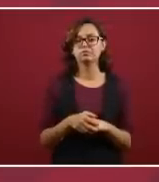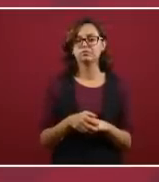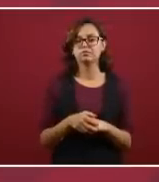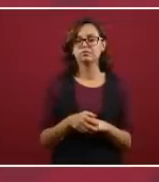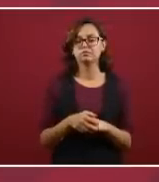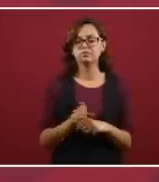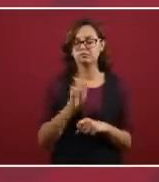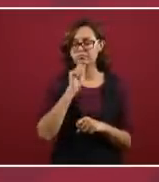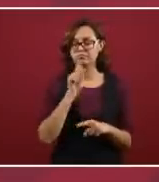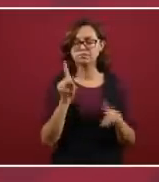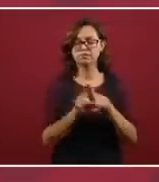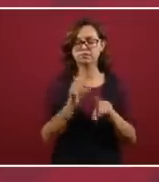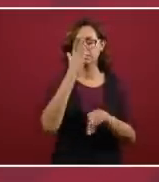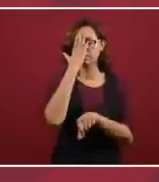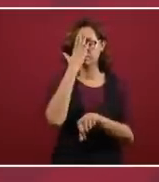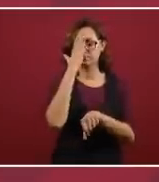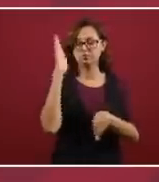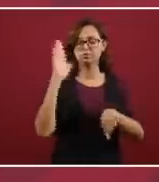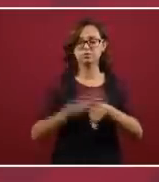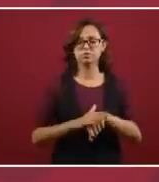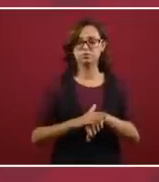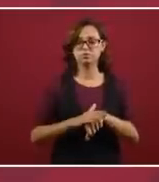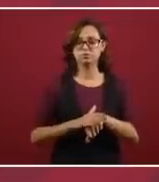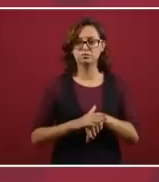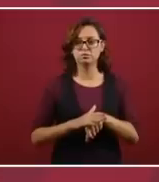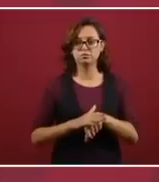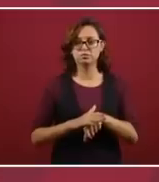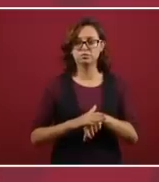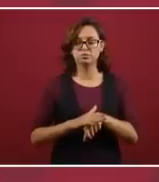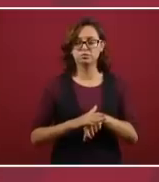no olvidar a la prensa